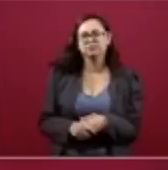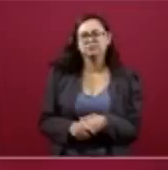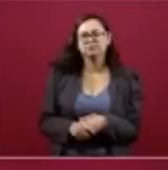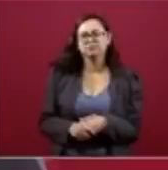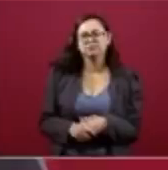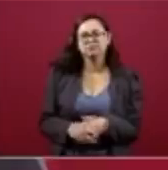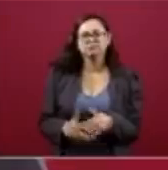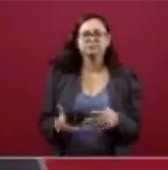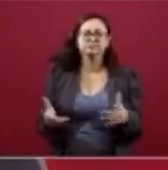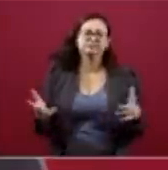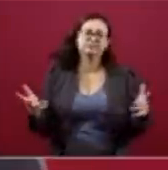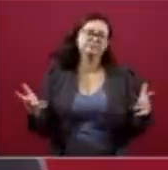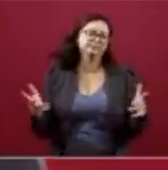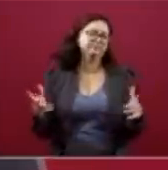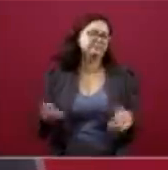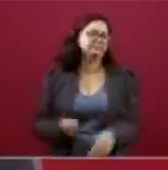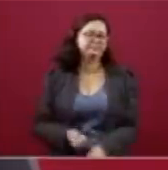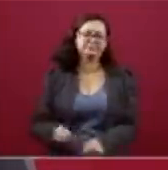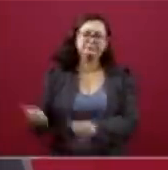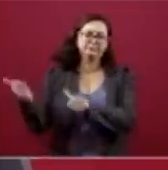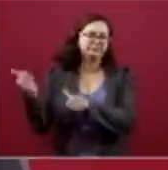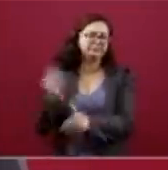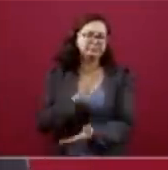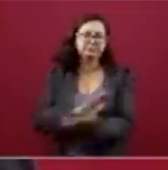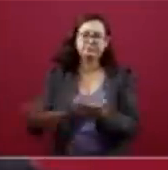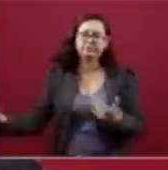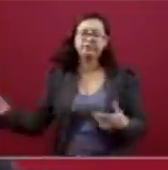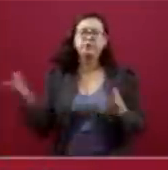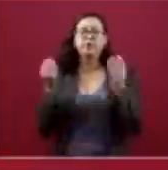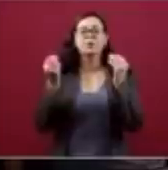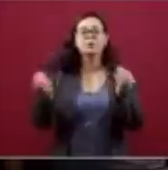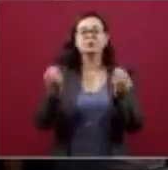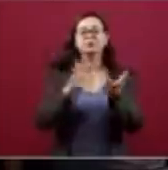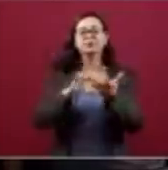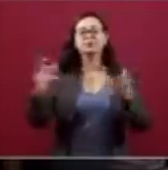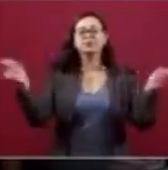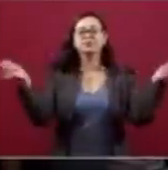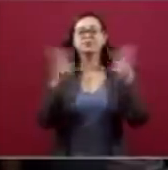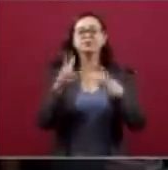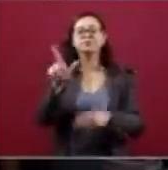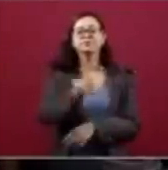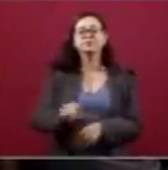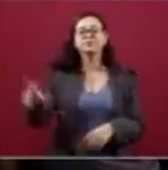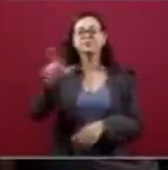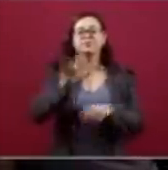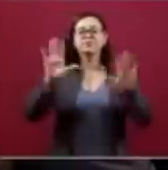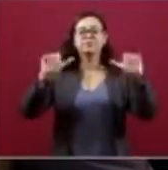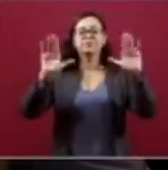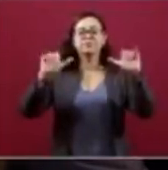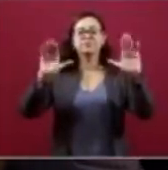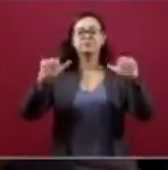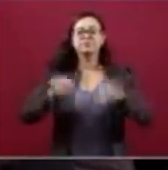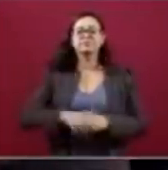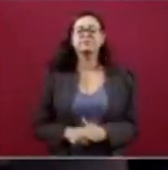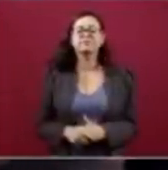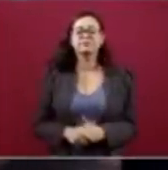Que se vaya eso por un tubo. Bueno, muchas gracias. Nos vemos el lunes. Adiós, adiós.